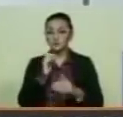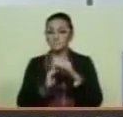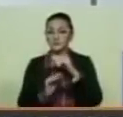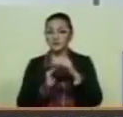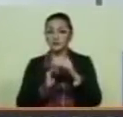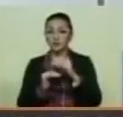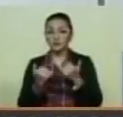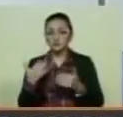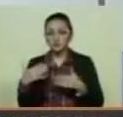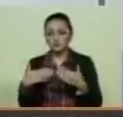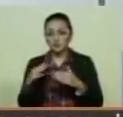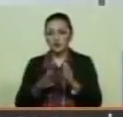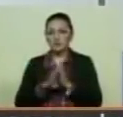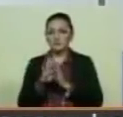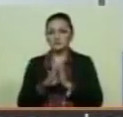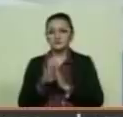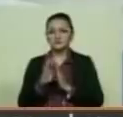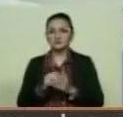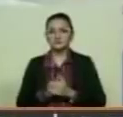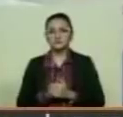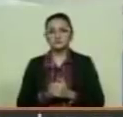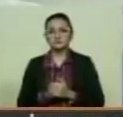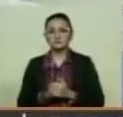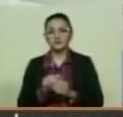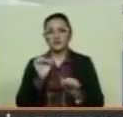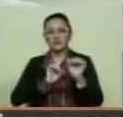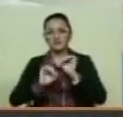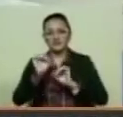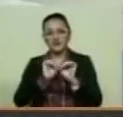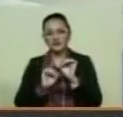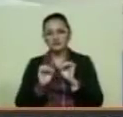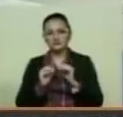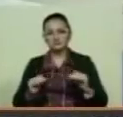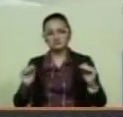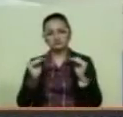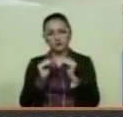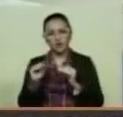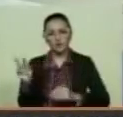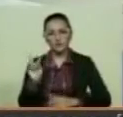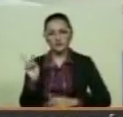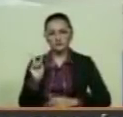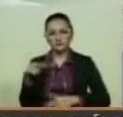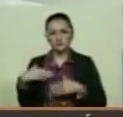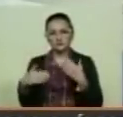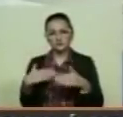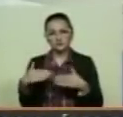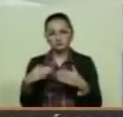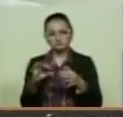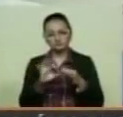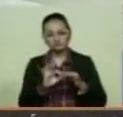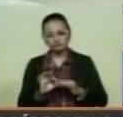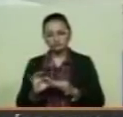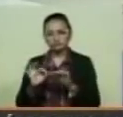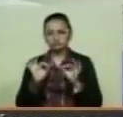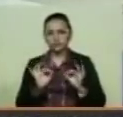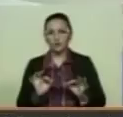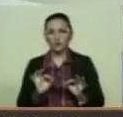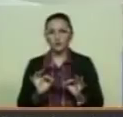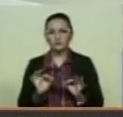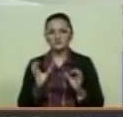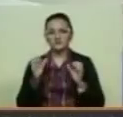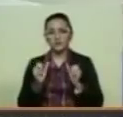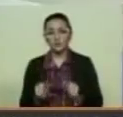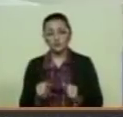nosotros avanzamos en la defensa, en la preservación de la soberanía de Venezuela, avanzamos en la consolidación de la